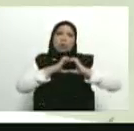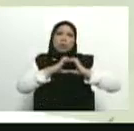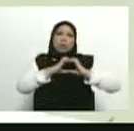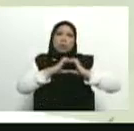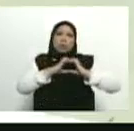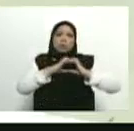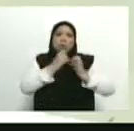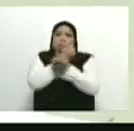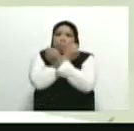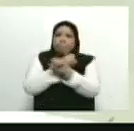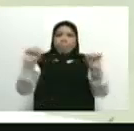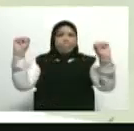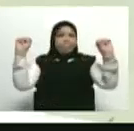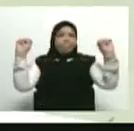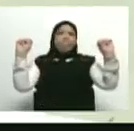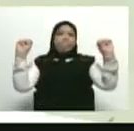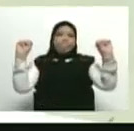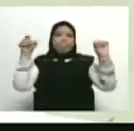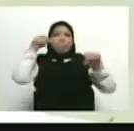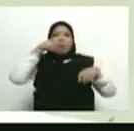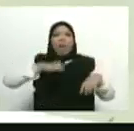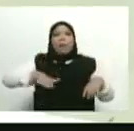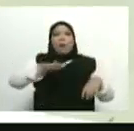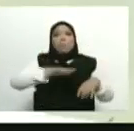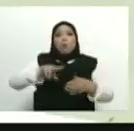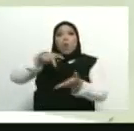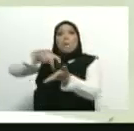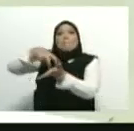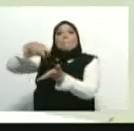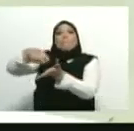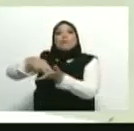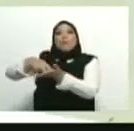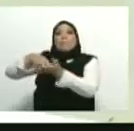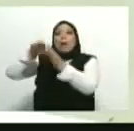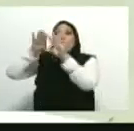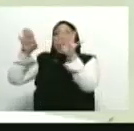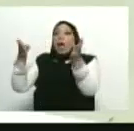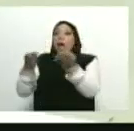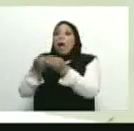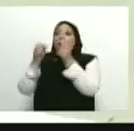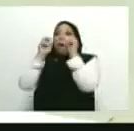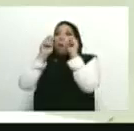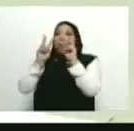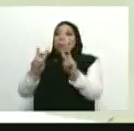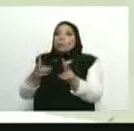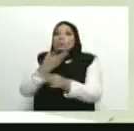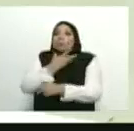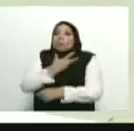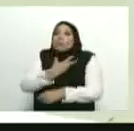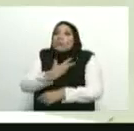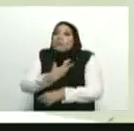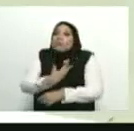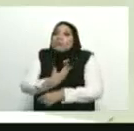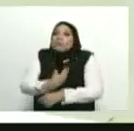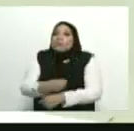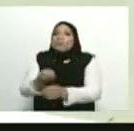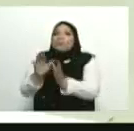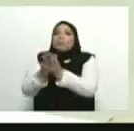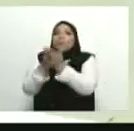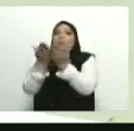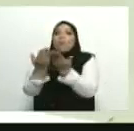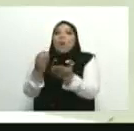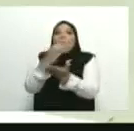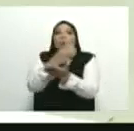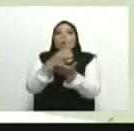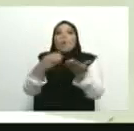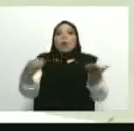la indignación de los pueblos musulmanes del mundo cuando ven ellos que le queman el Corán, libro sagrado